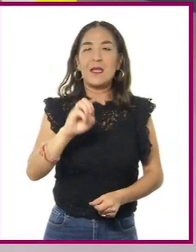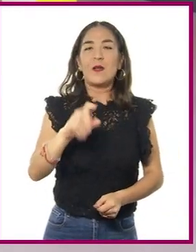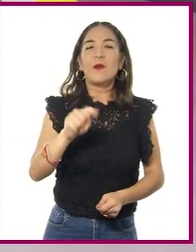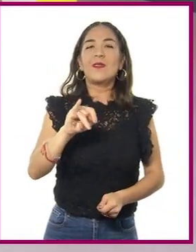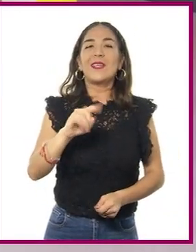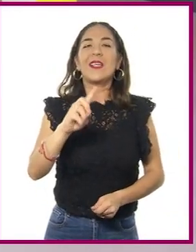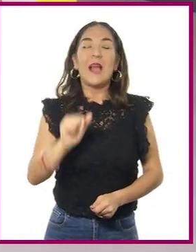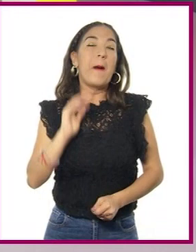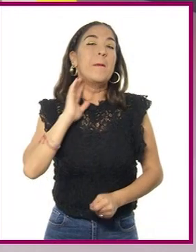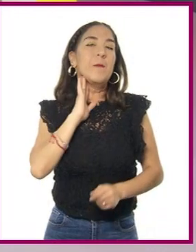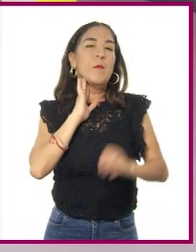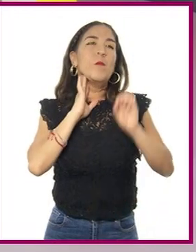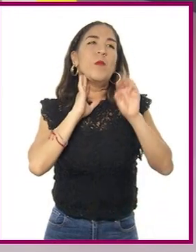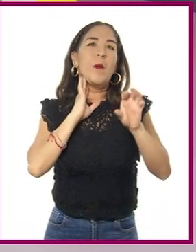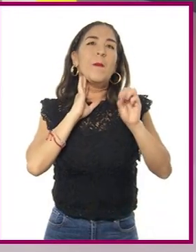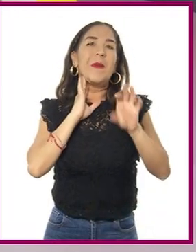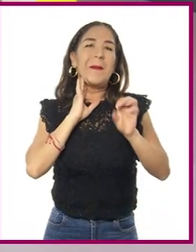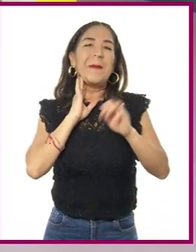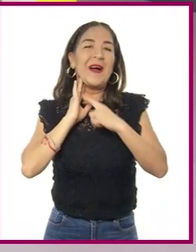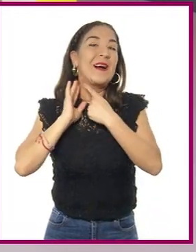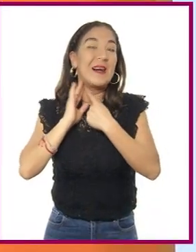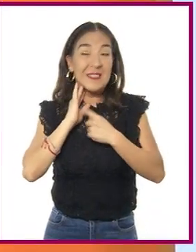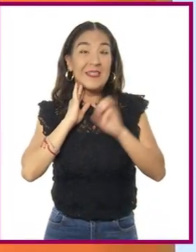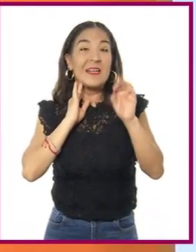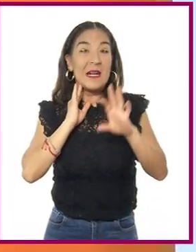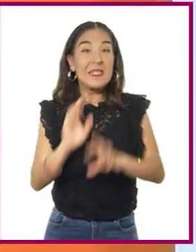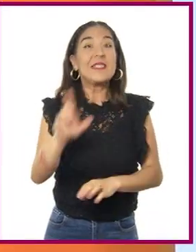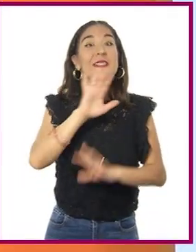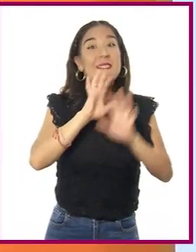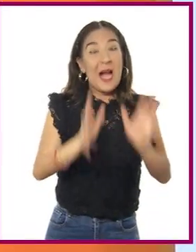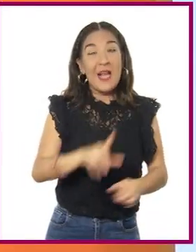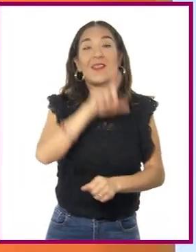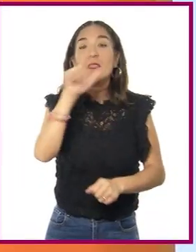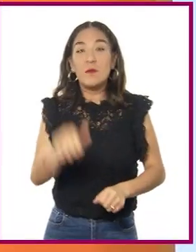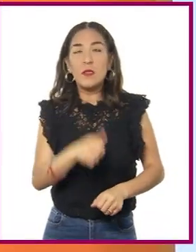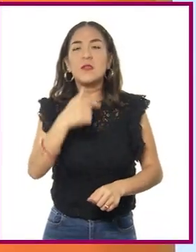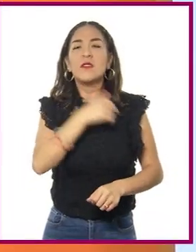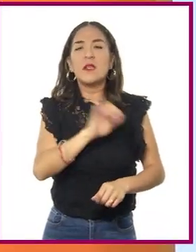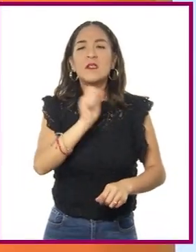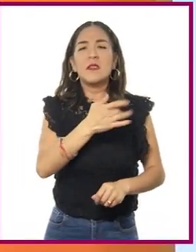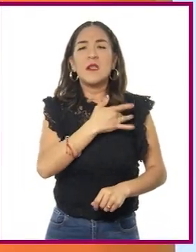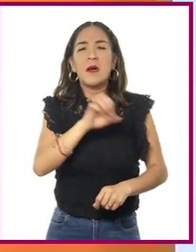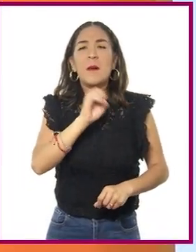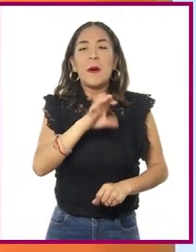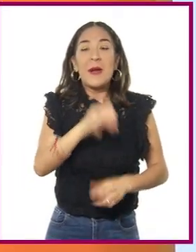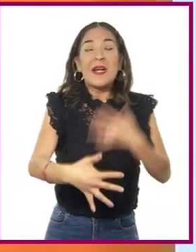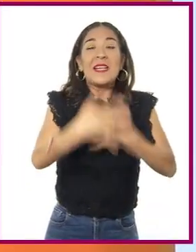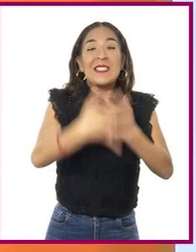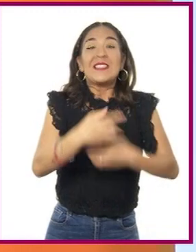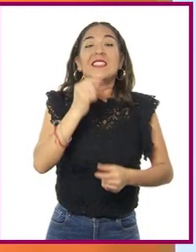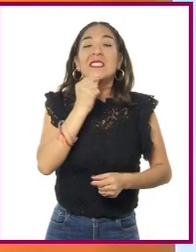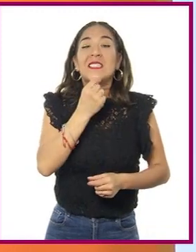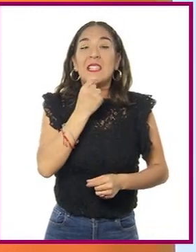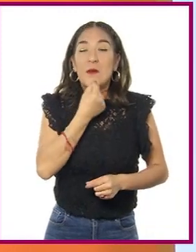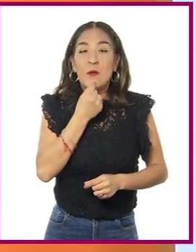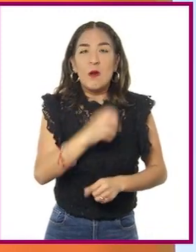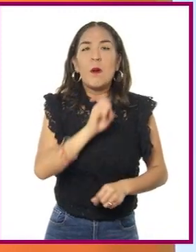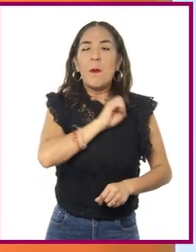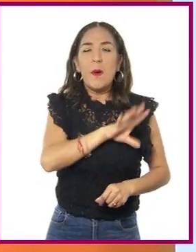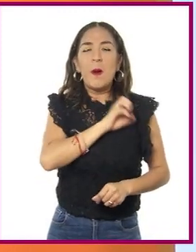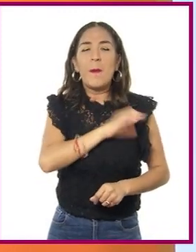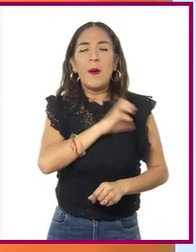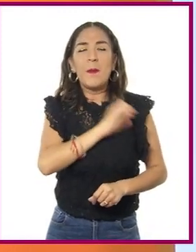las pulsaciones. Después, una vez ubicada la arteria, conté durante 15 segundos las pulsaciones y